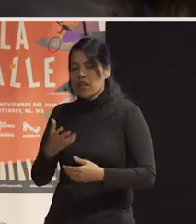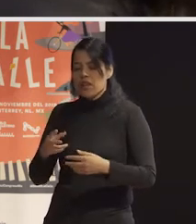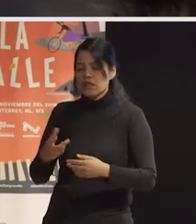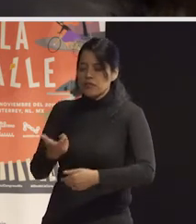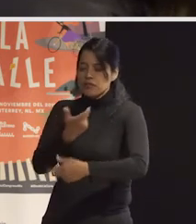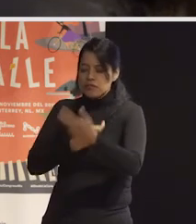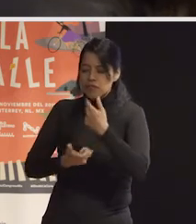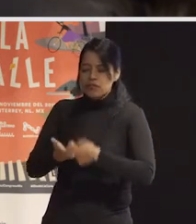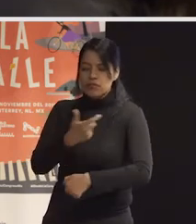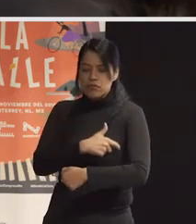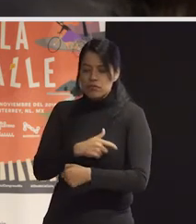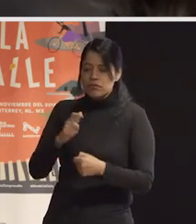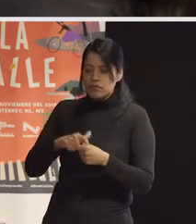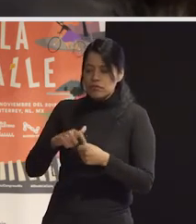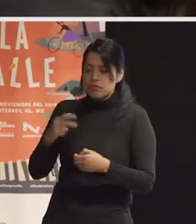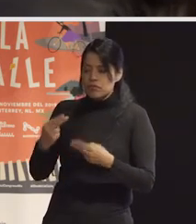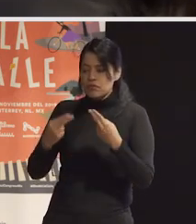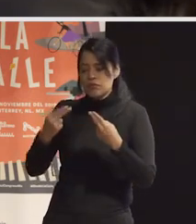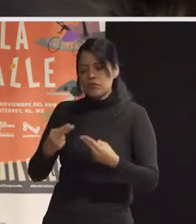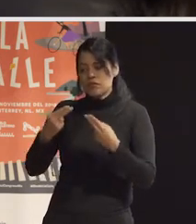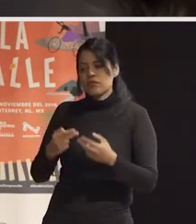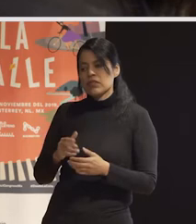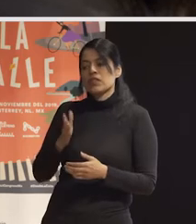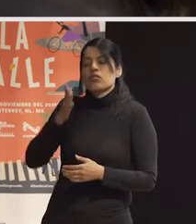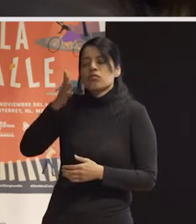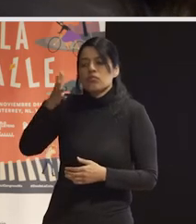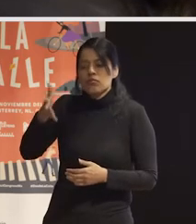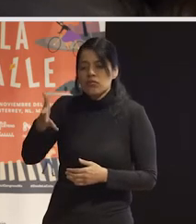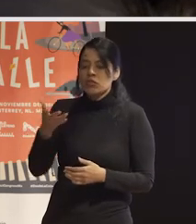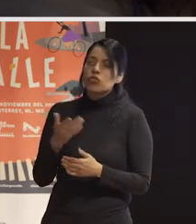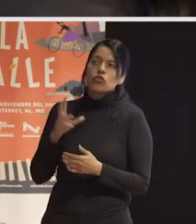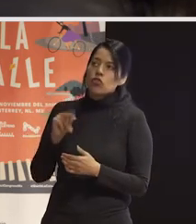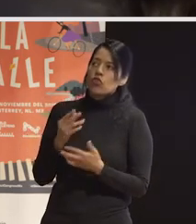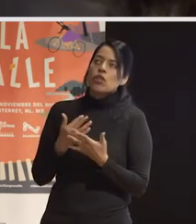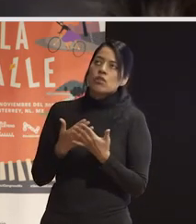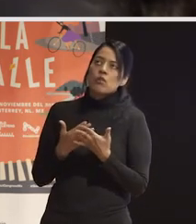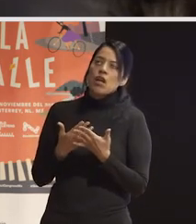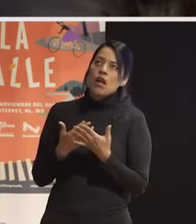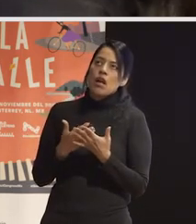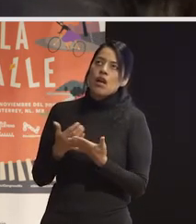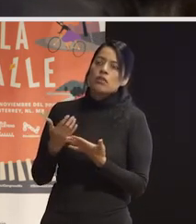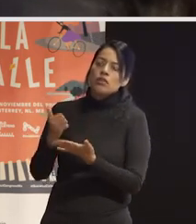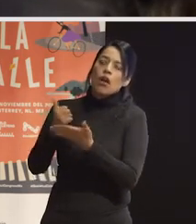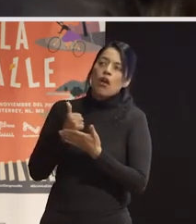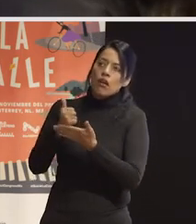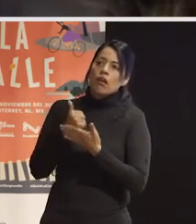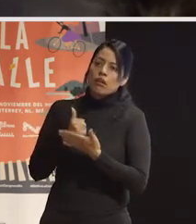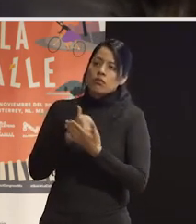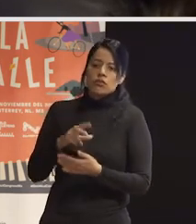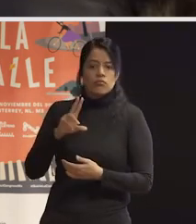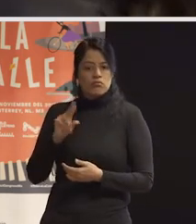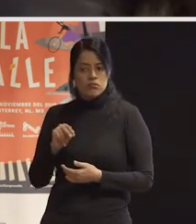invertir en el propio negocio del colectivo y algún día no tener que estar esperando a alguien que venga a darme una caridad sino